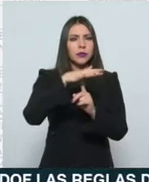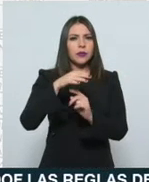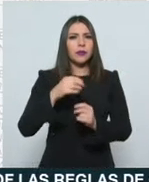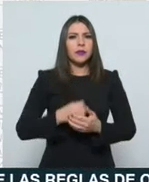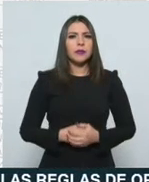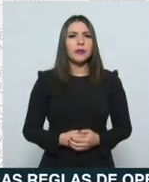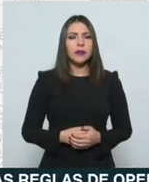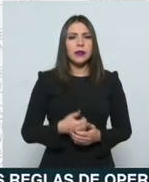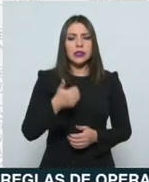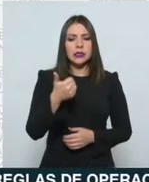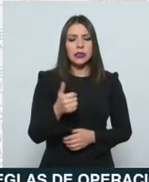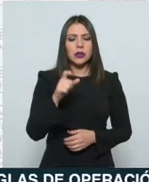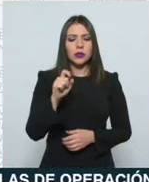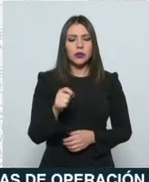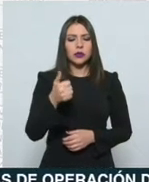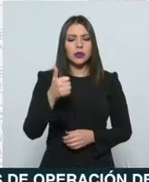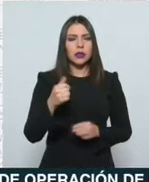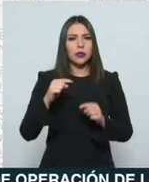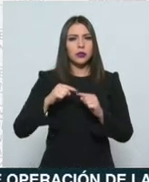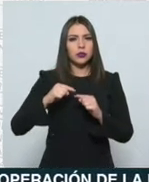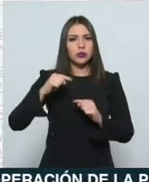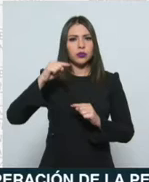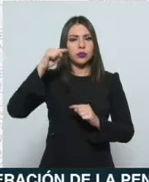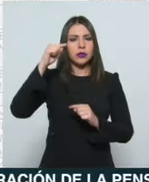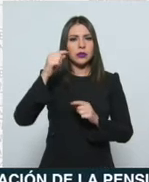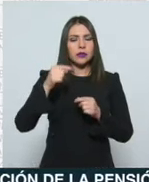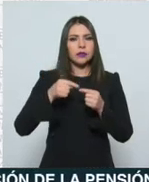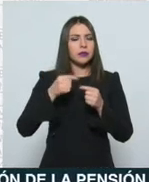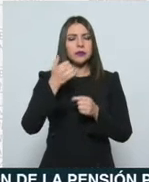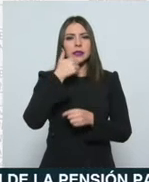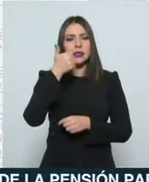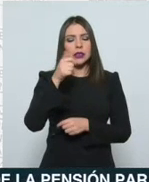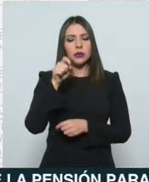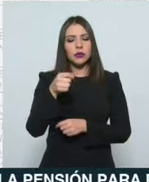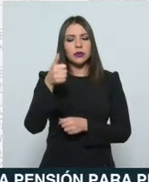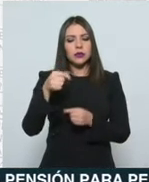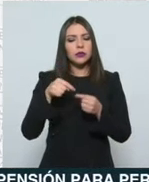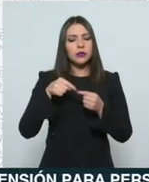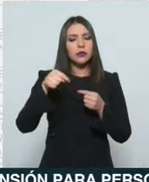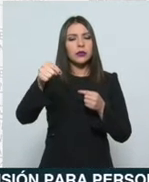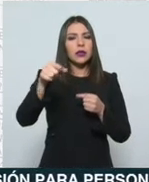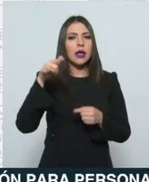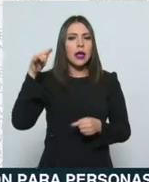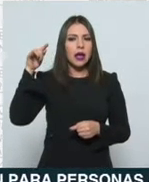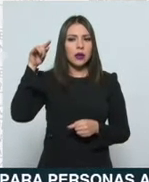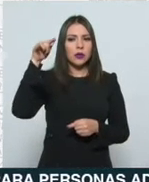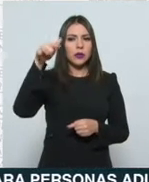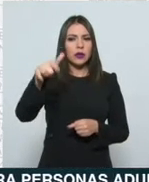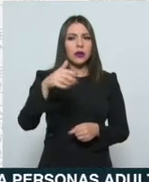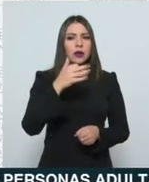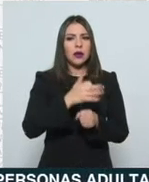a 6.6 millas del aeropuerto y vamos por Radio Capital.